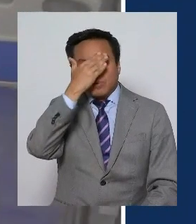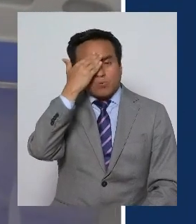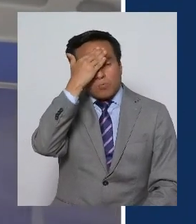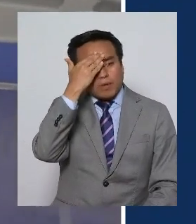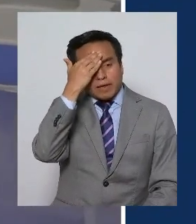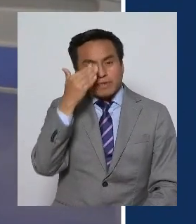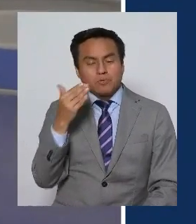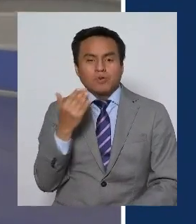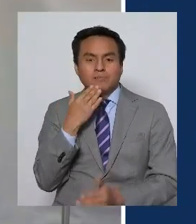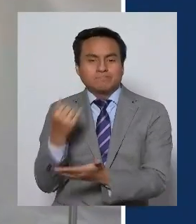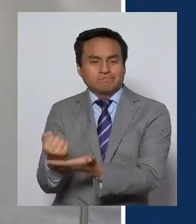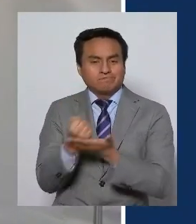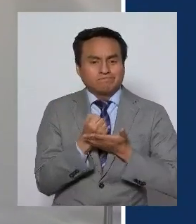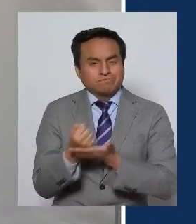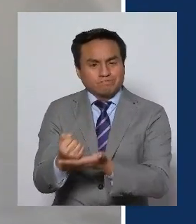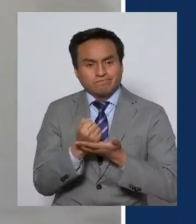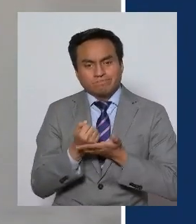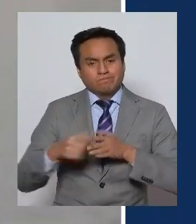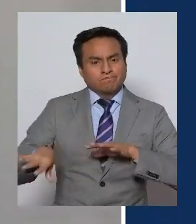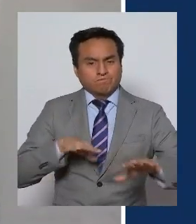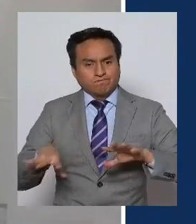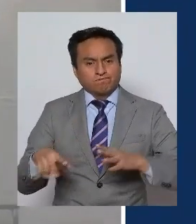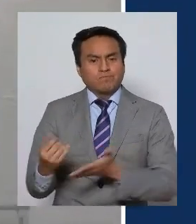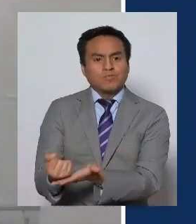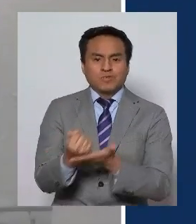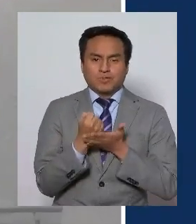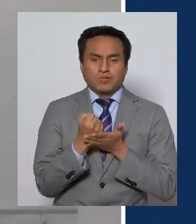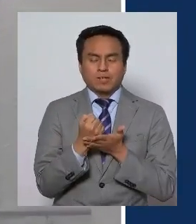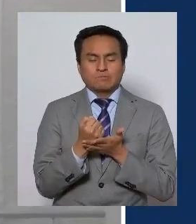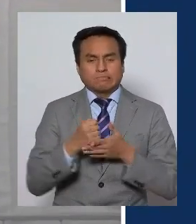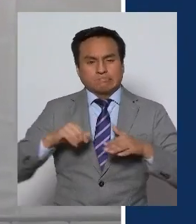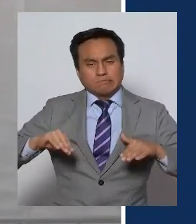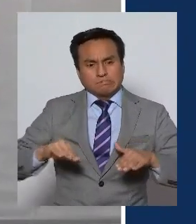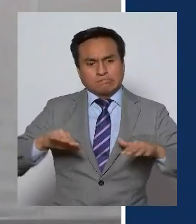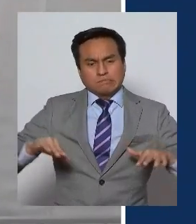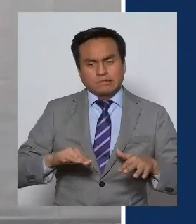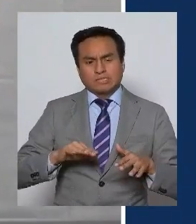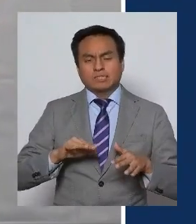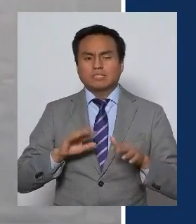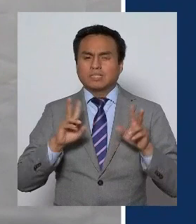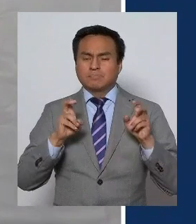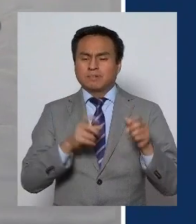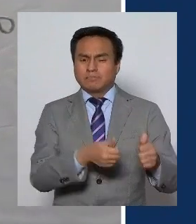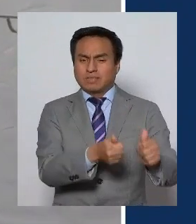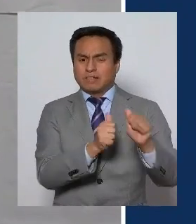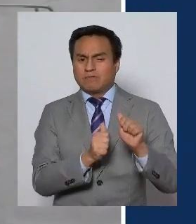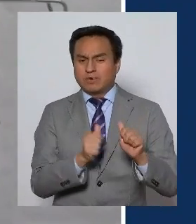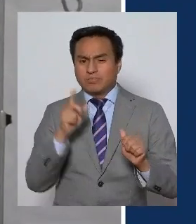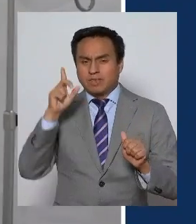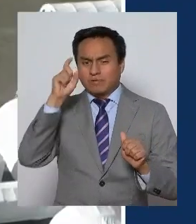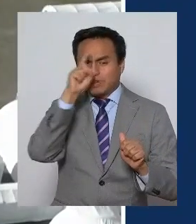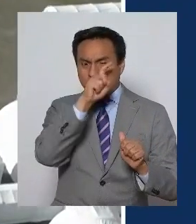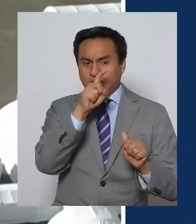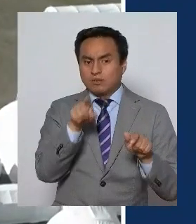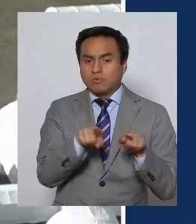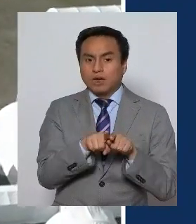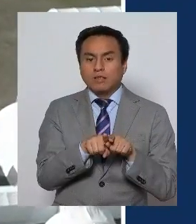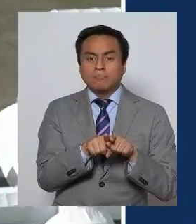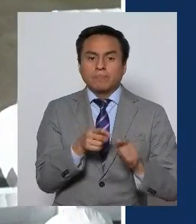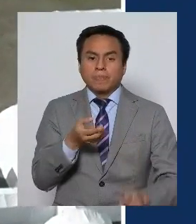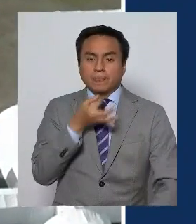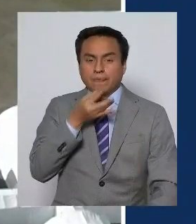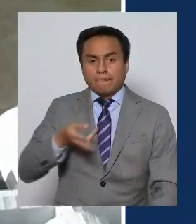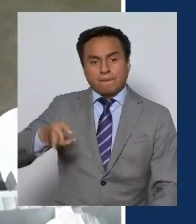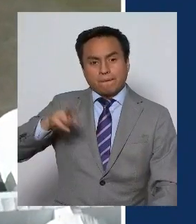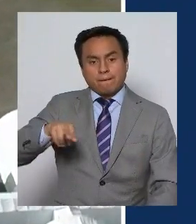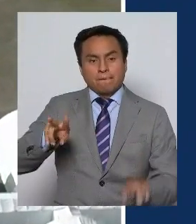sino colaborando activamente para salir adelante de este tremendo desafío, que volvemos a decirlo, es